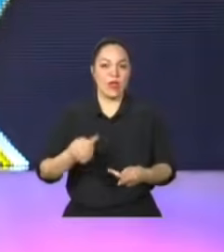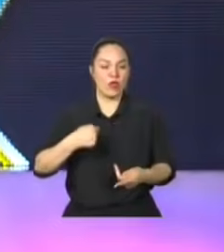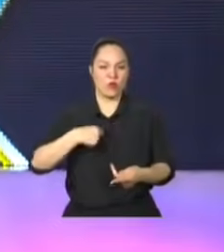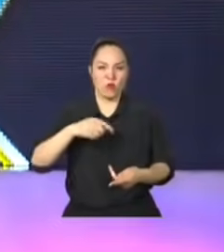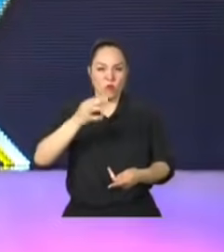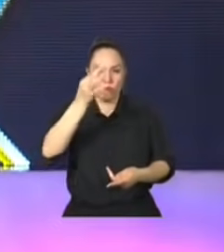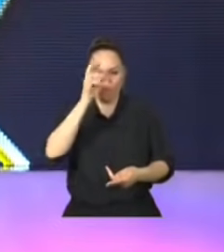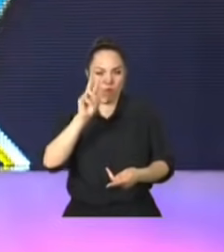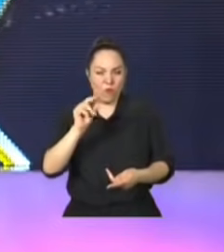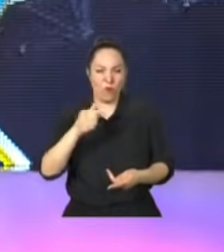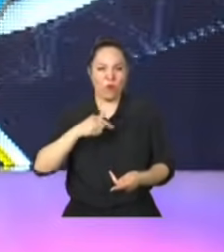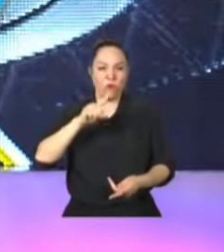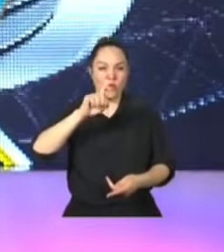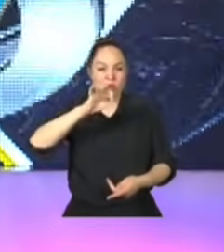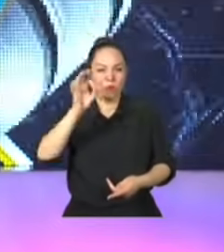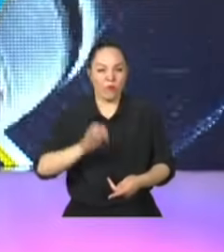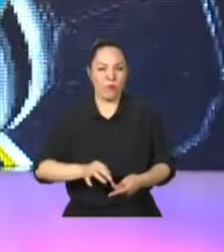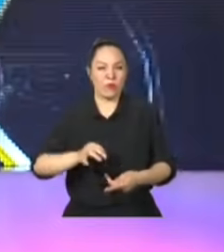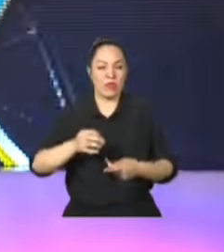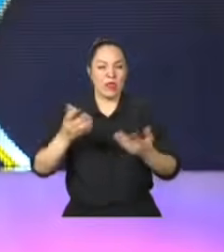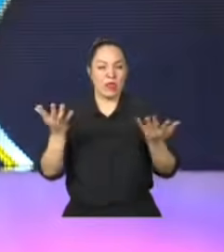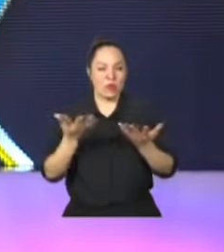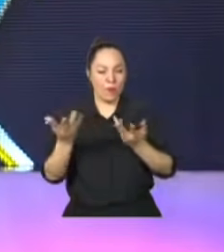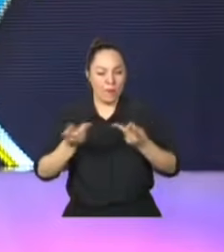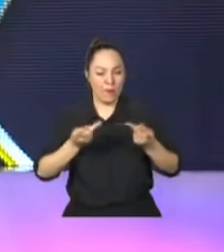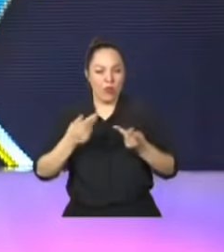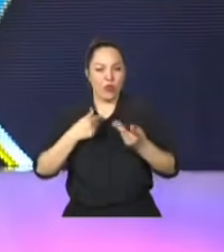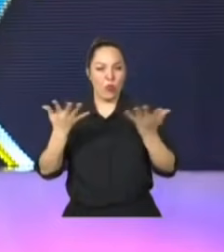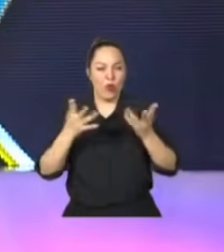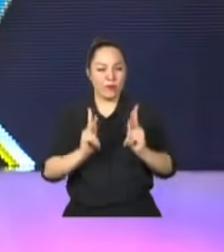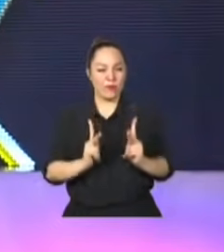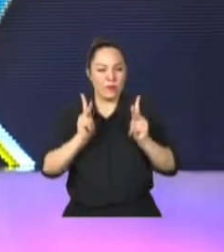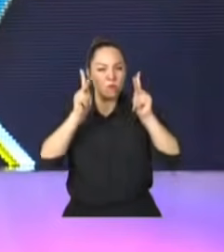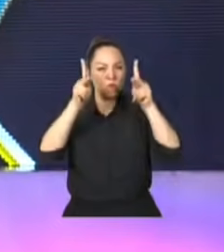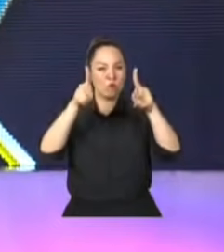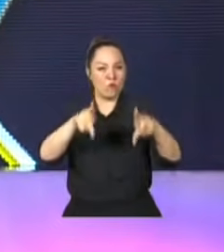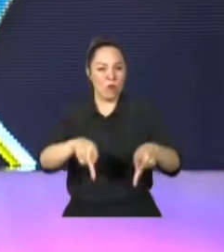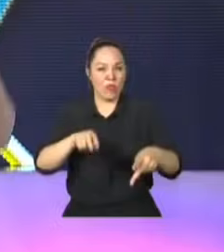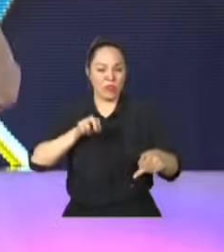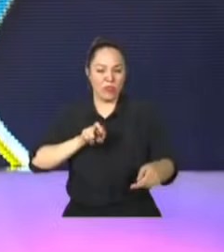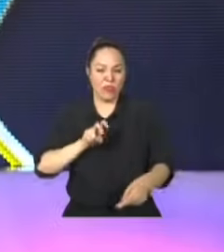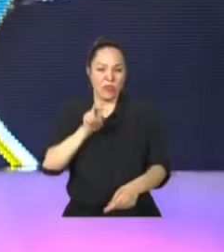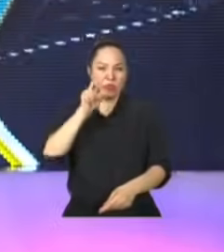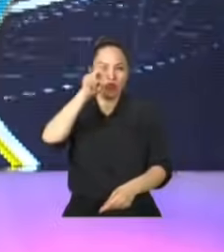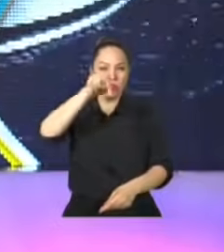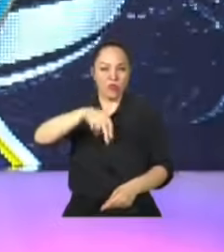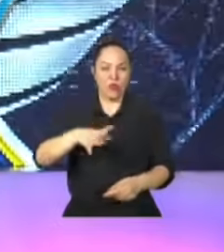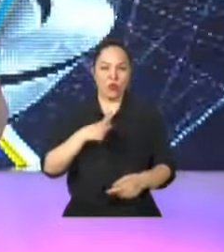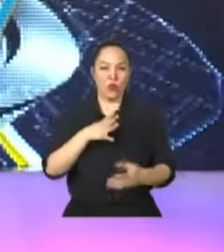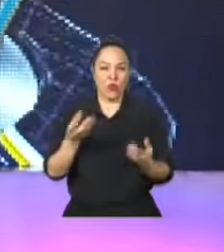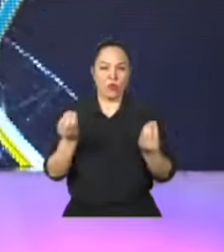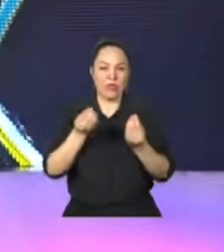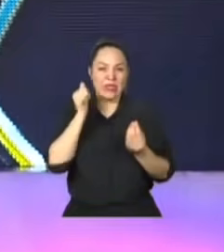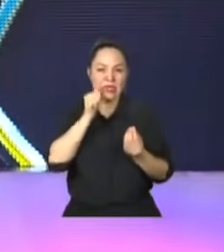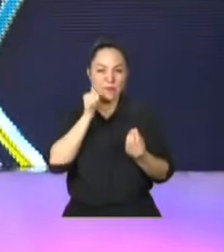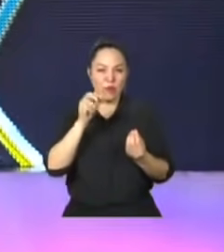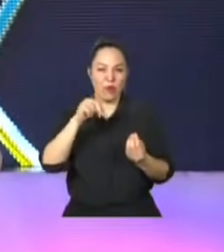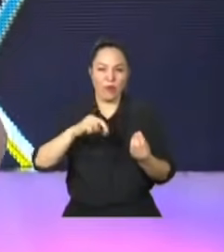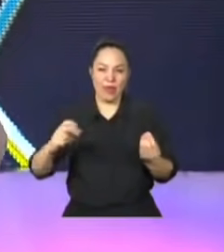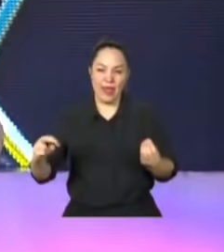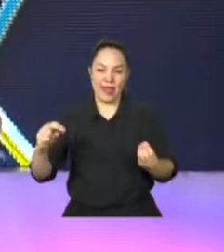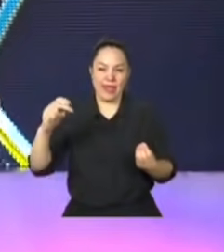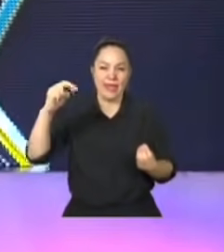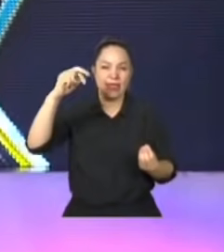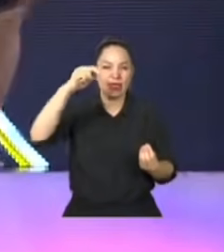100% preparado. Voy a hacer en los puentes peatonales, voy a disminuir los accidentes. Voy a poner escaleras eléctricas, dos. Voy a poner unas